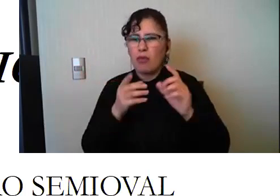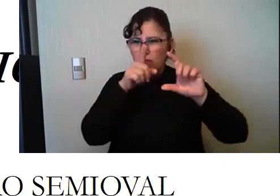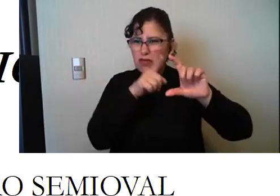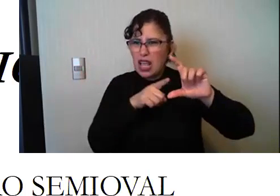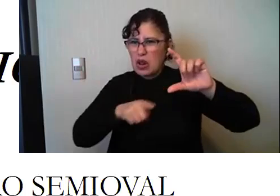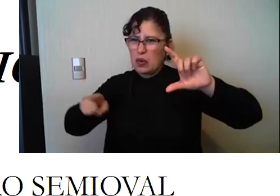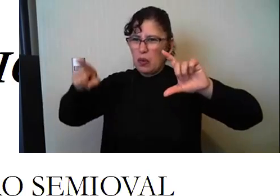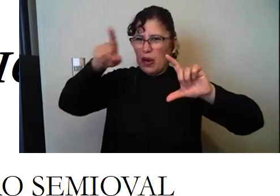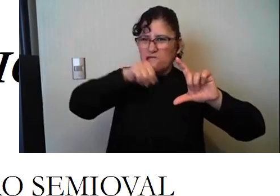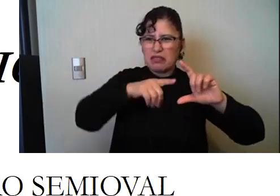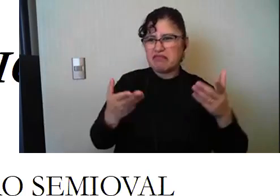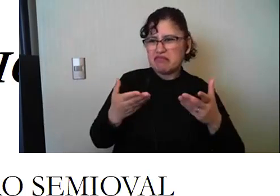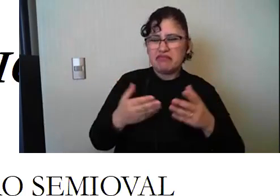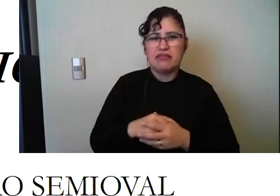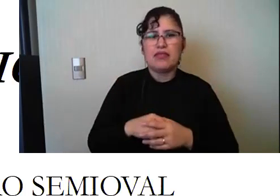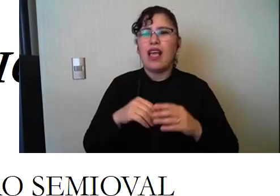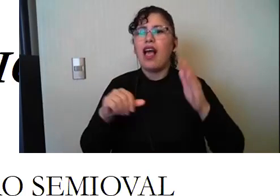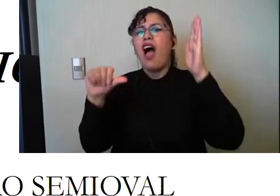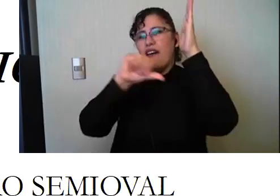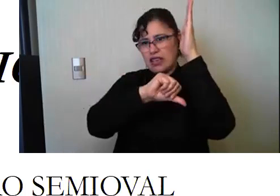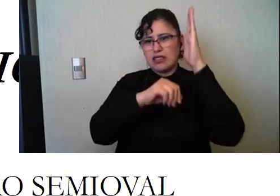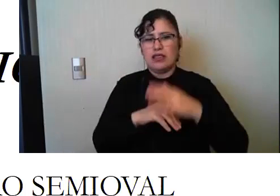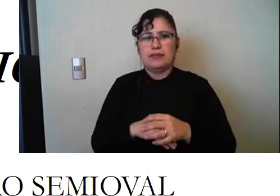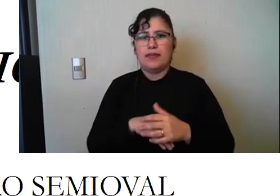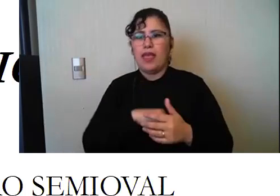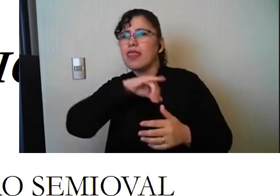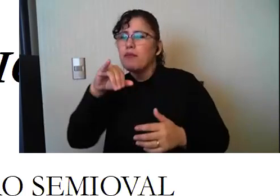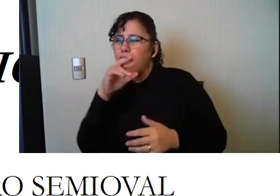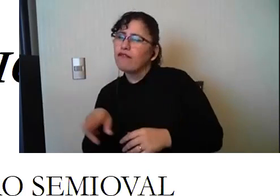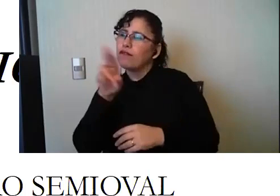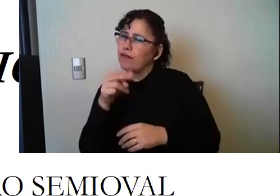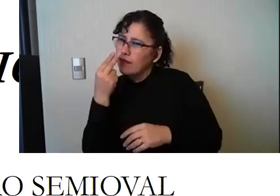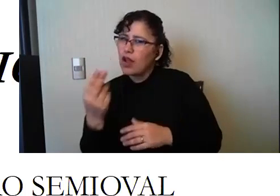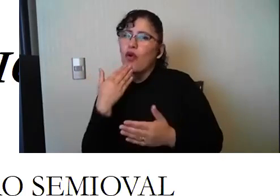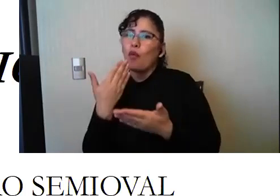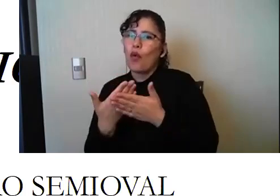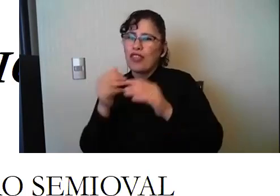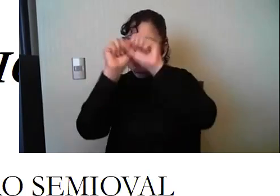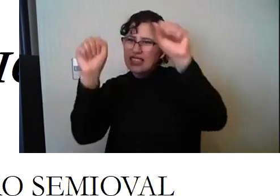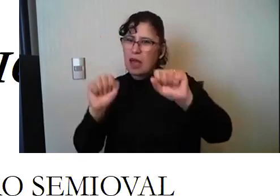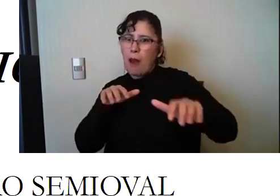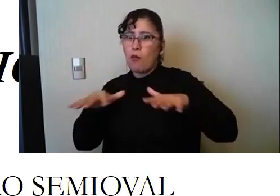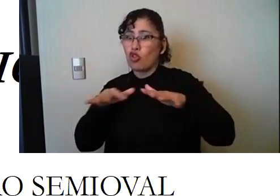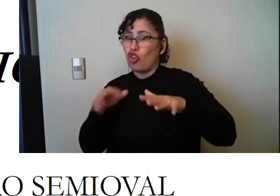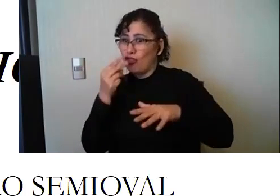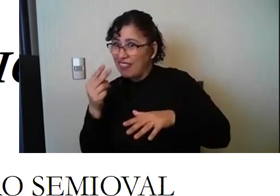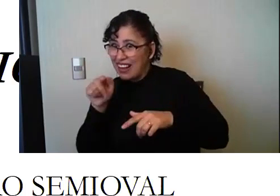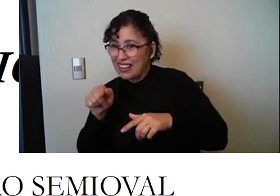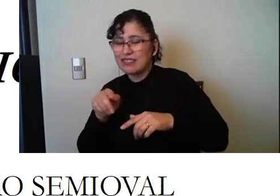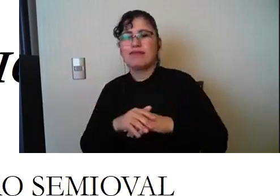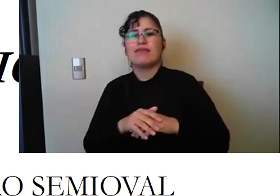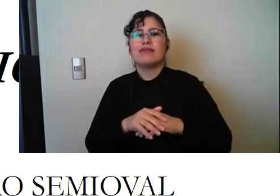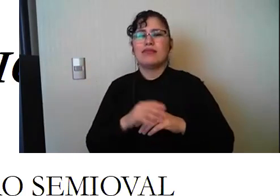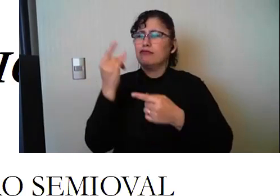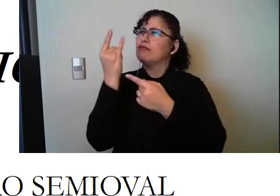de la base. Lo vamos a retomar cuando veamos un sistema motor, ¿ya? En la